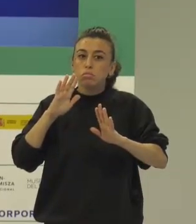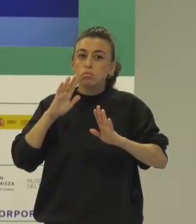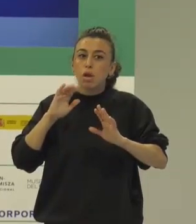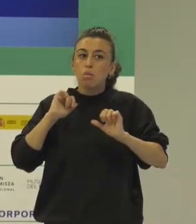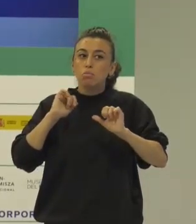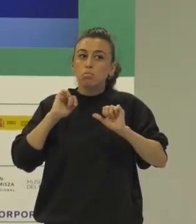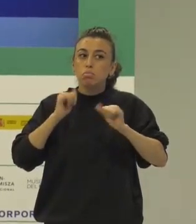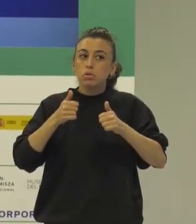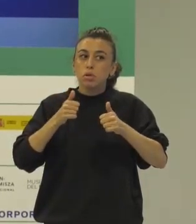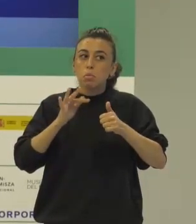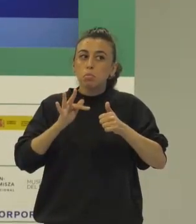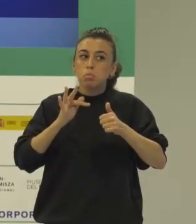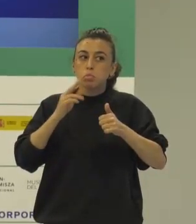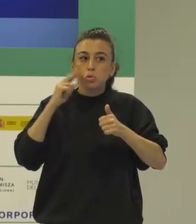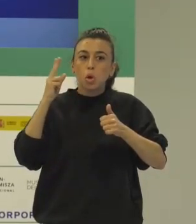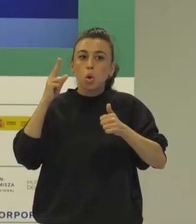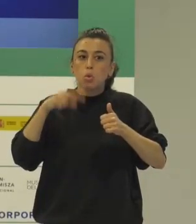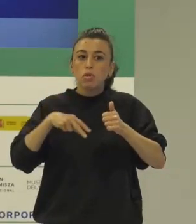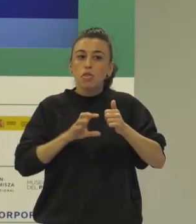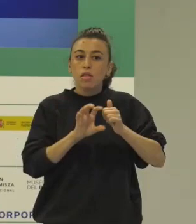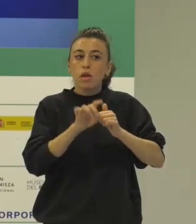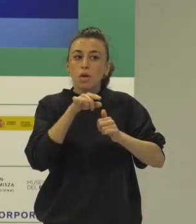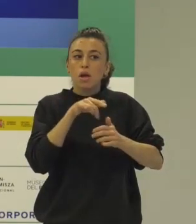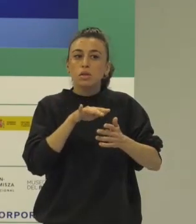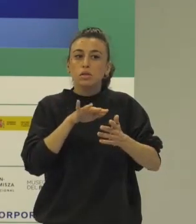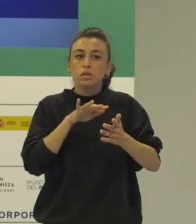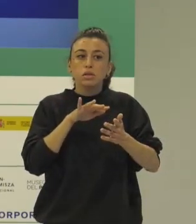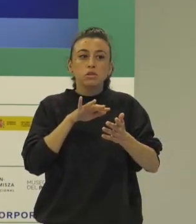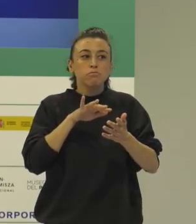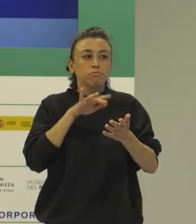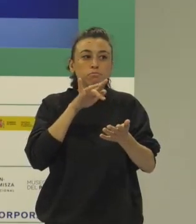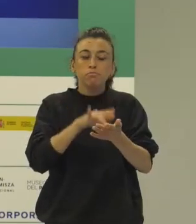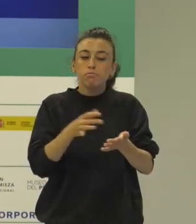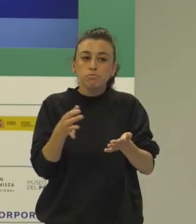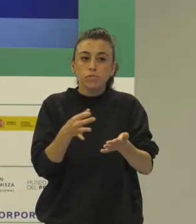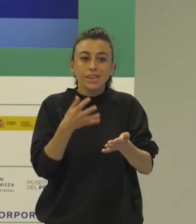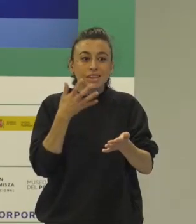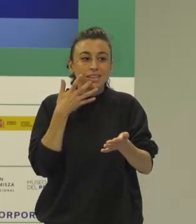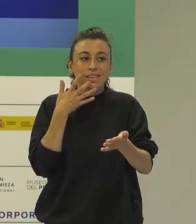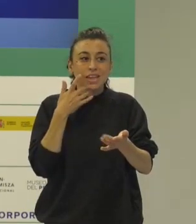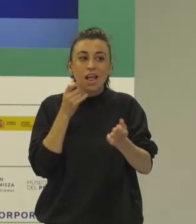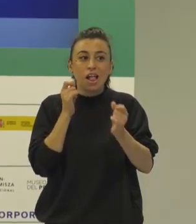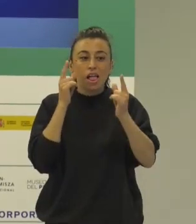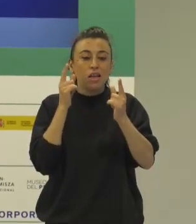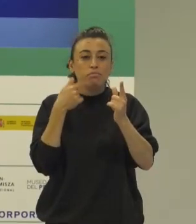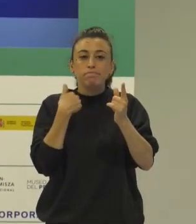ahí. Y si eso no pasa, es imposible llegar a ningún lugar.